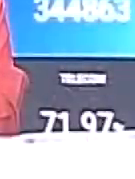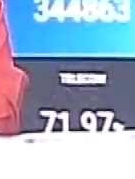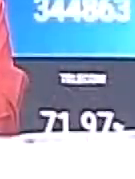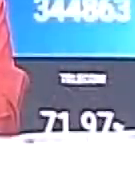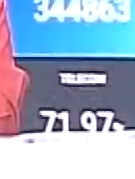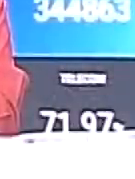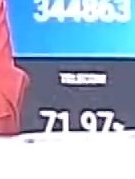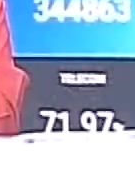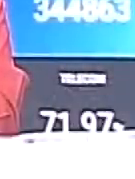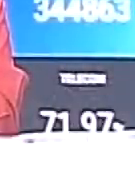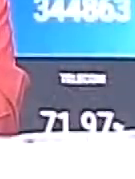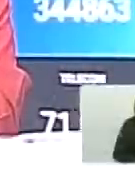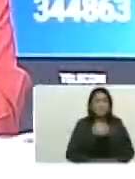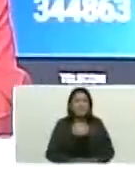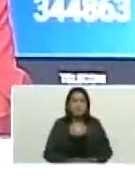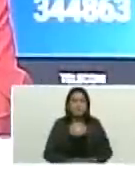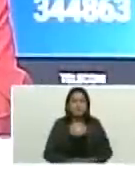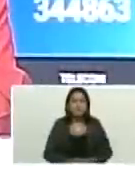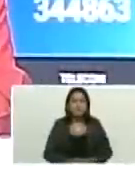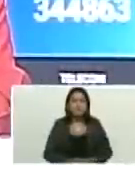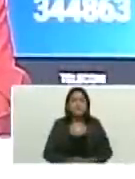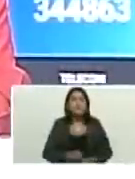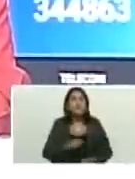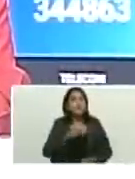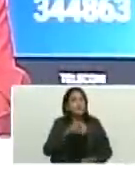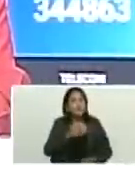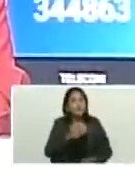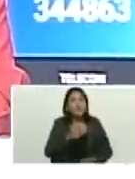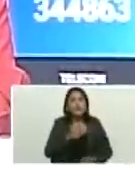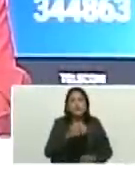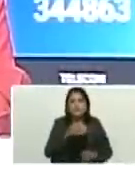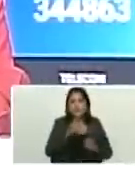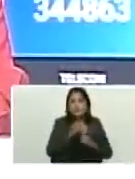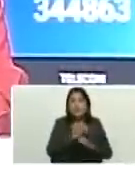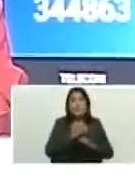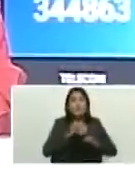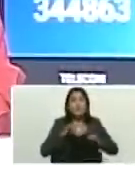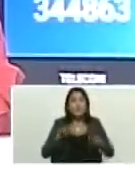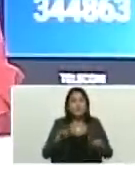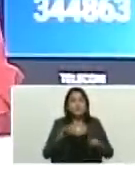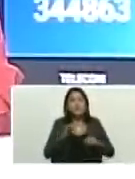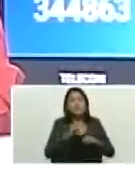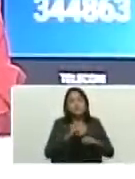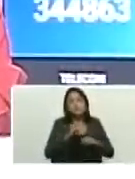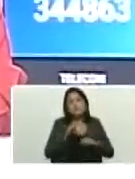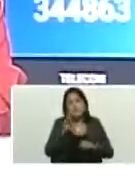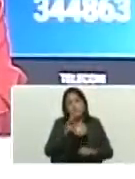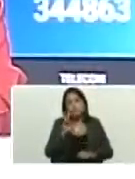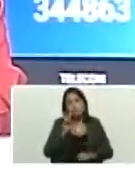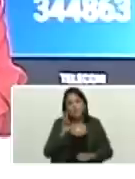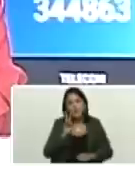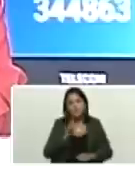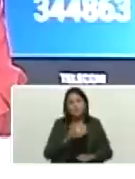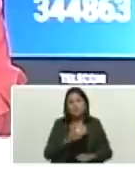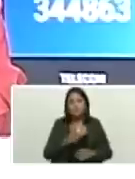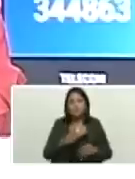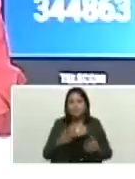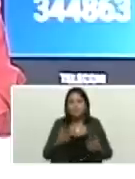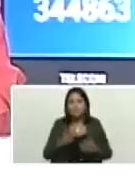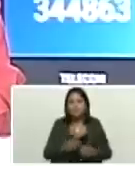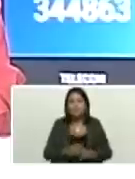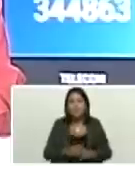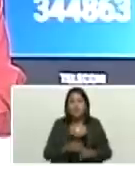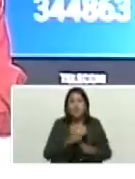caminos de la independencia nacional. Por los caminos de la soberanía popular y nacional. Por los caminos de la